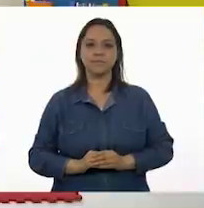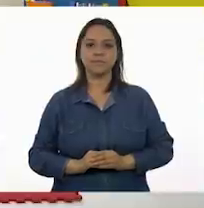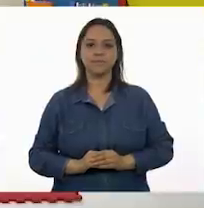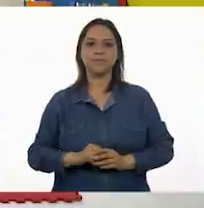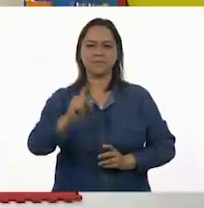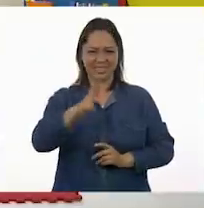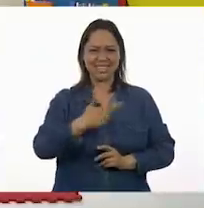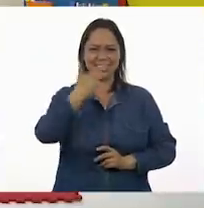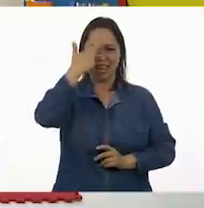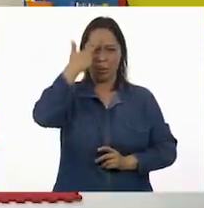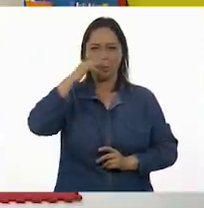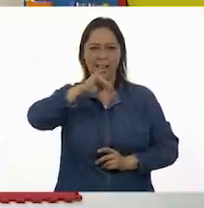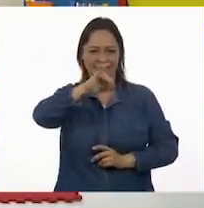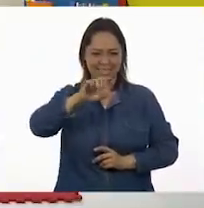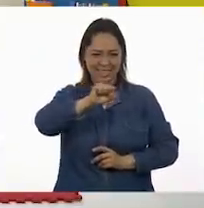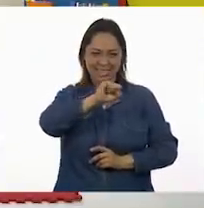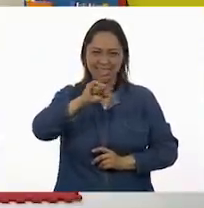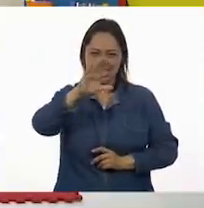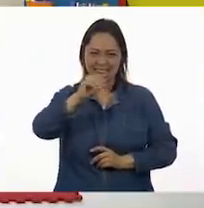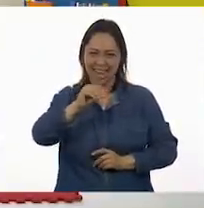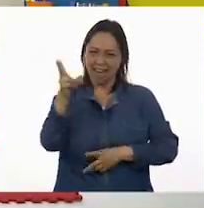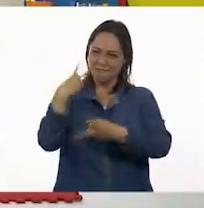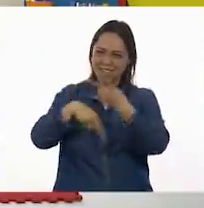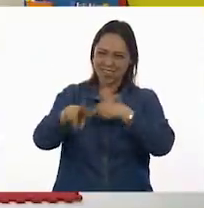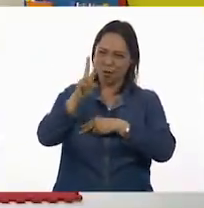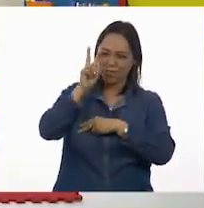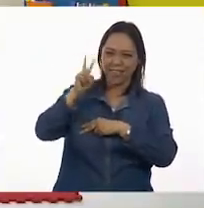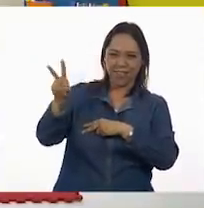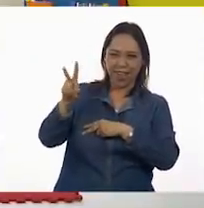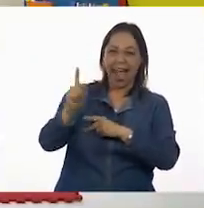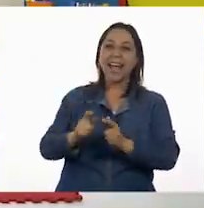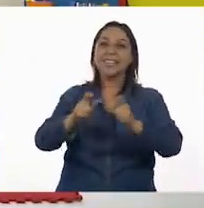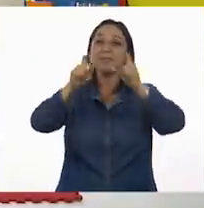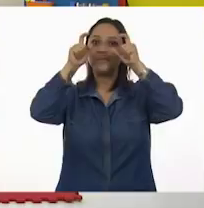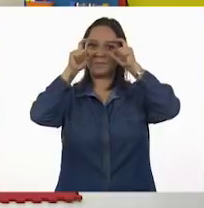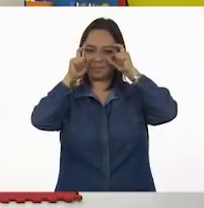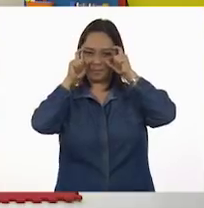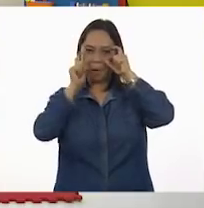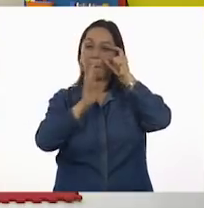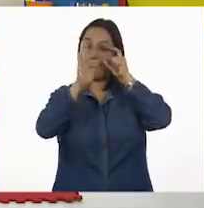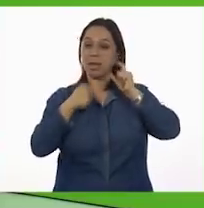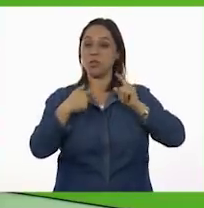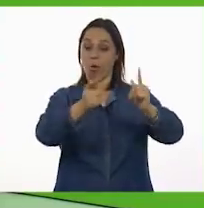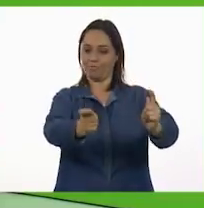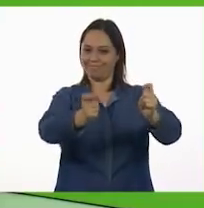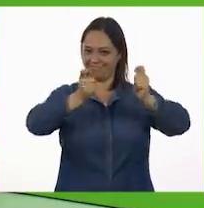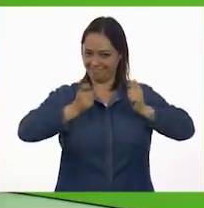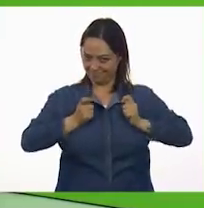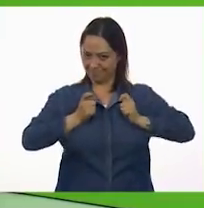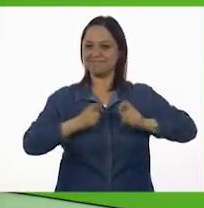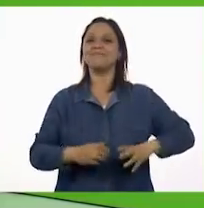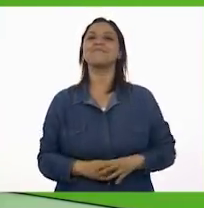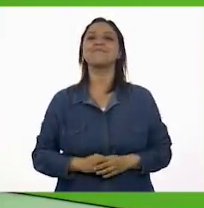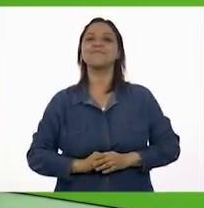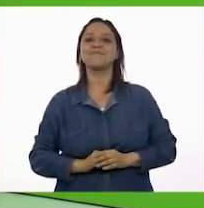¿Se acuerdan cómo vino Jess con sus lentes? ¡Ah, sí! Me los voy a poner como si fuera ella. A ver.